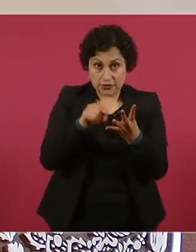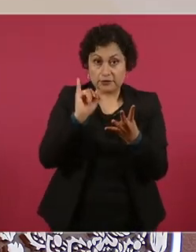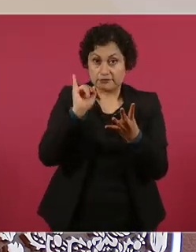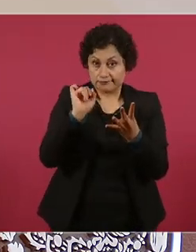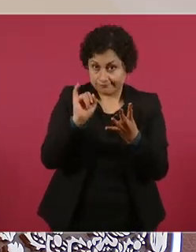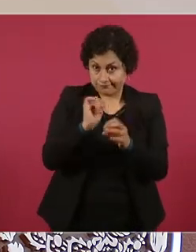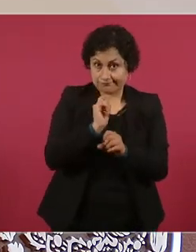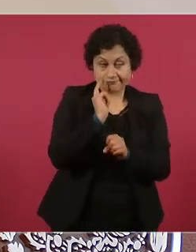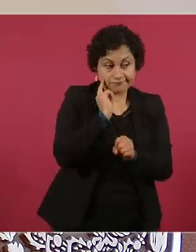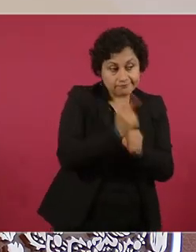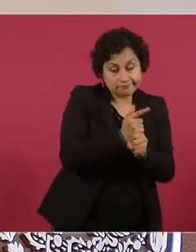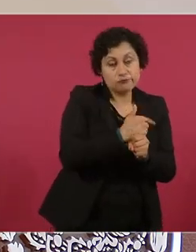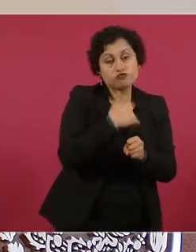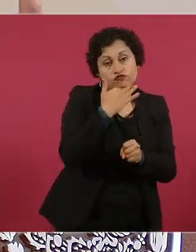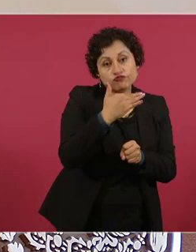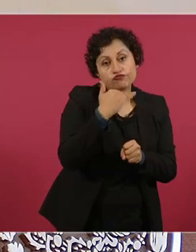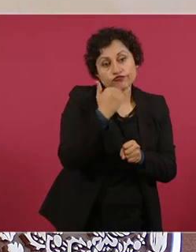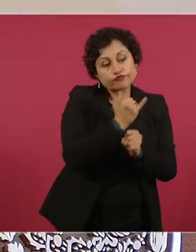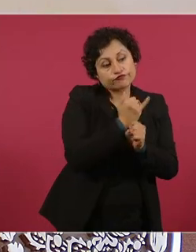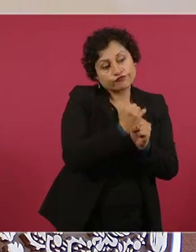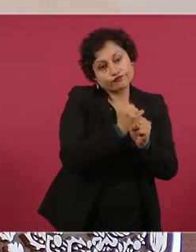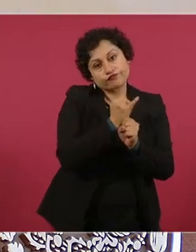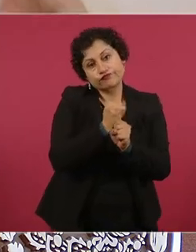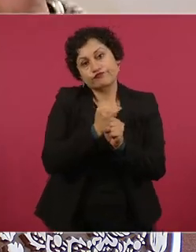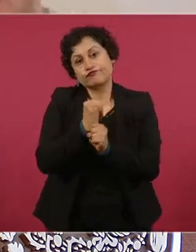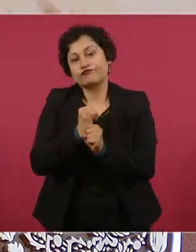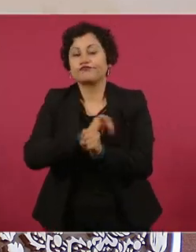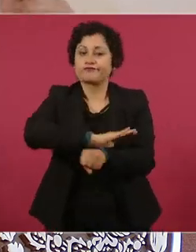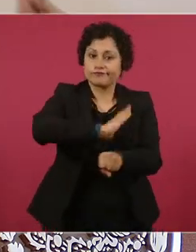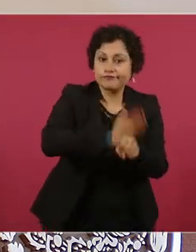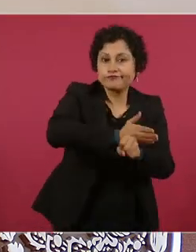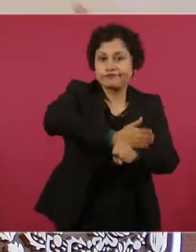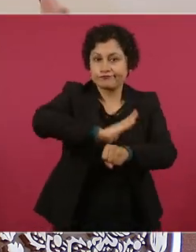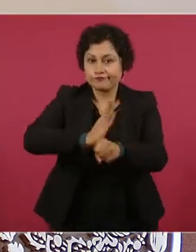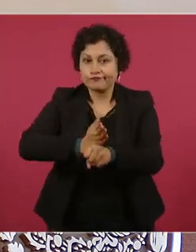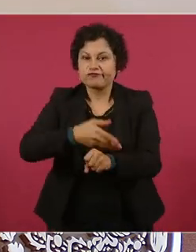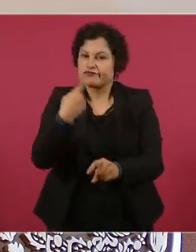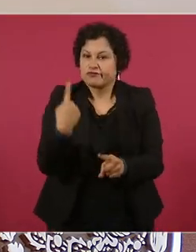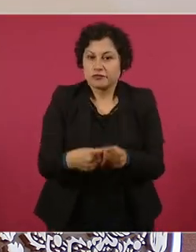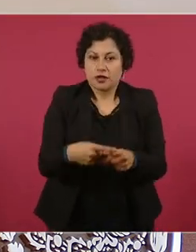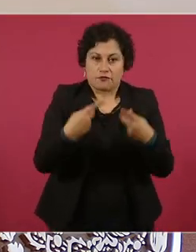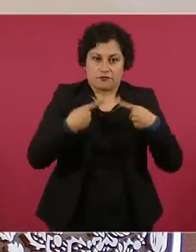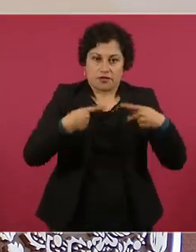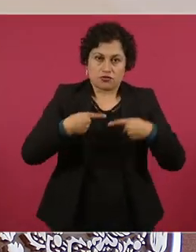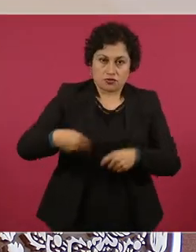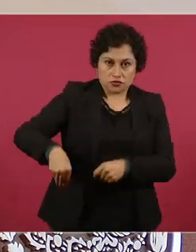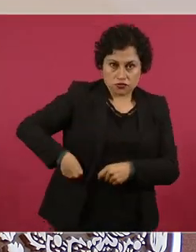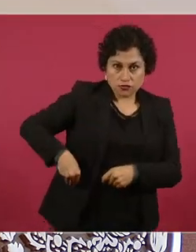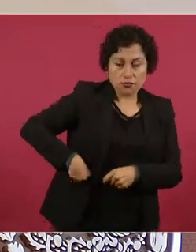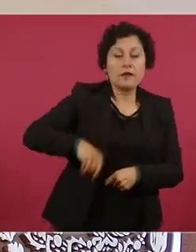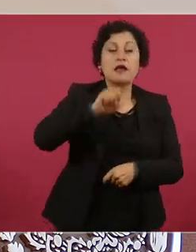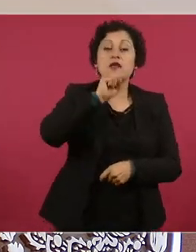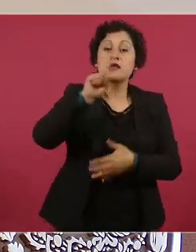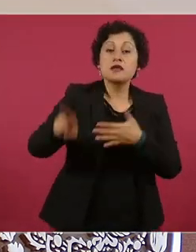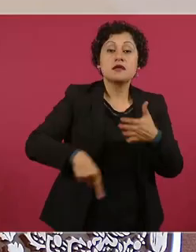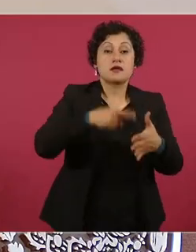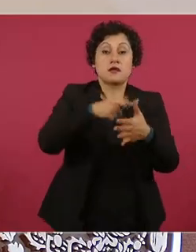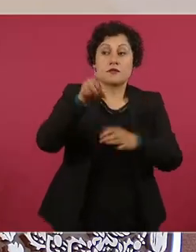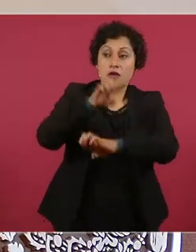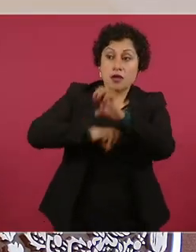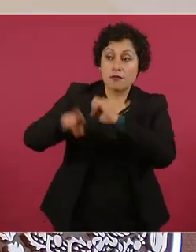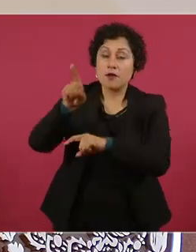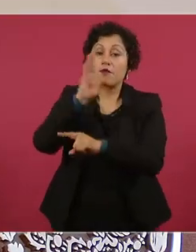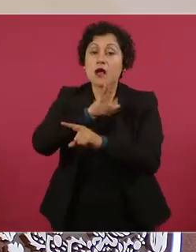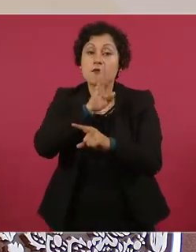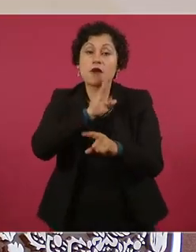corrupción y se ha tenido castigo a los servidores públicos y también a las empresas que no cumplen con su